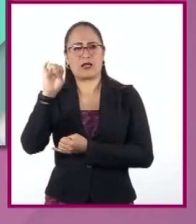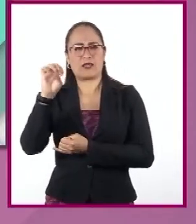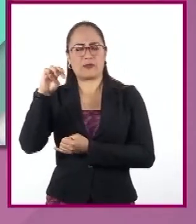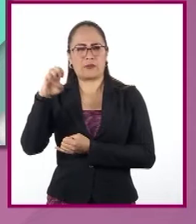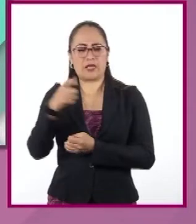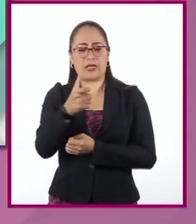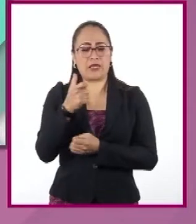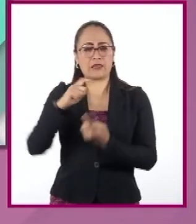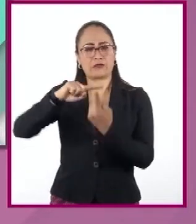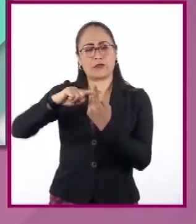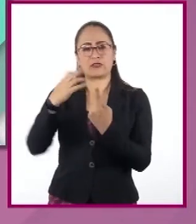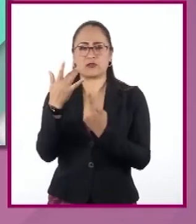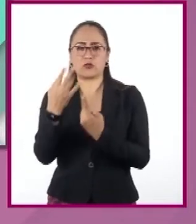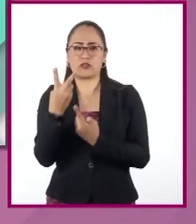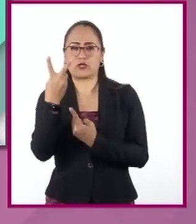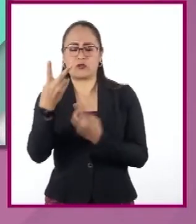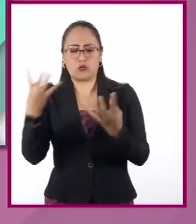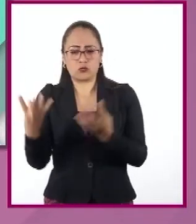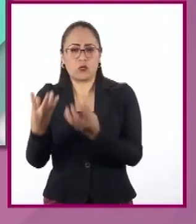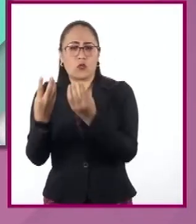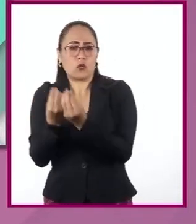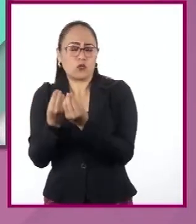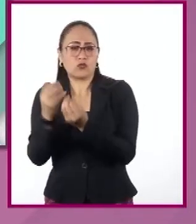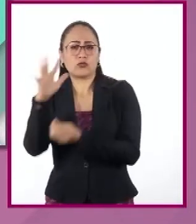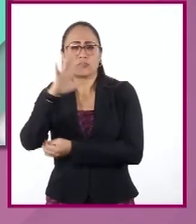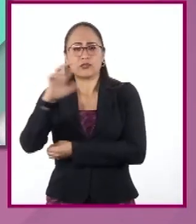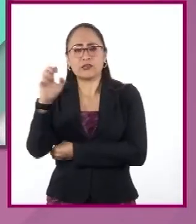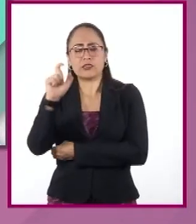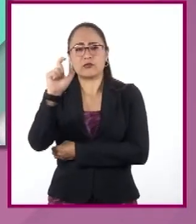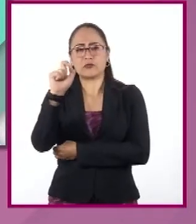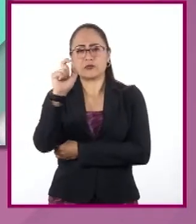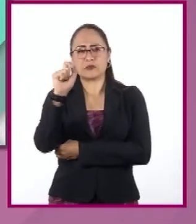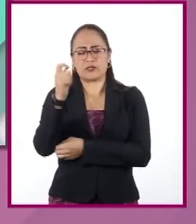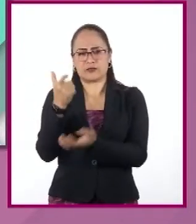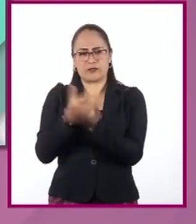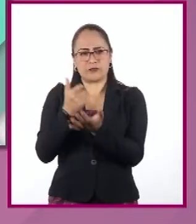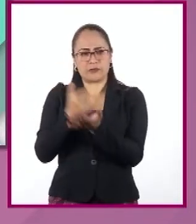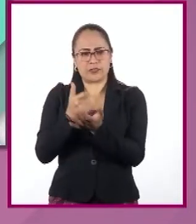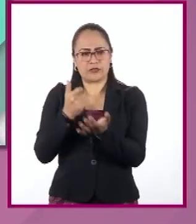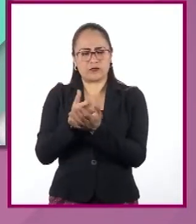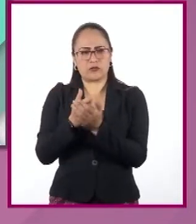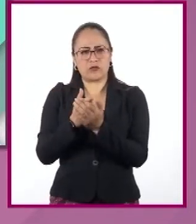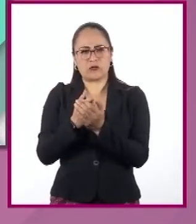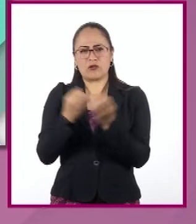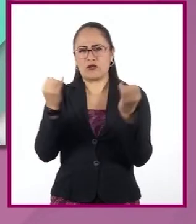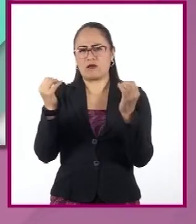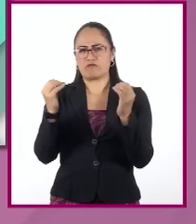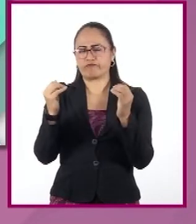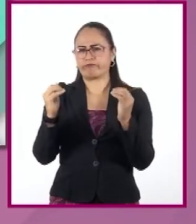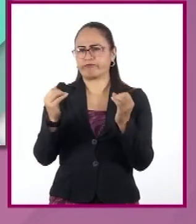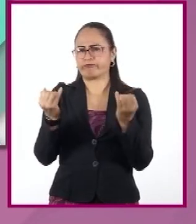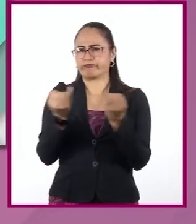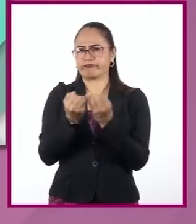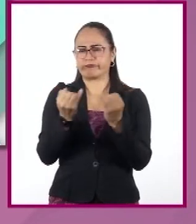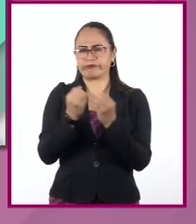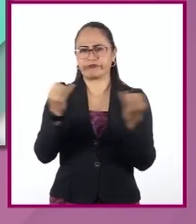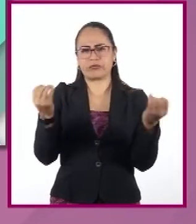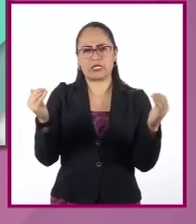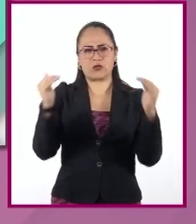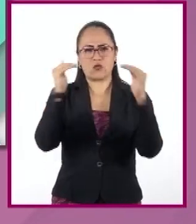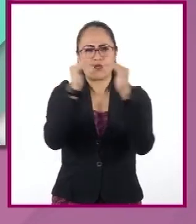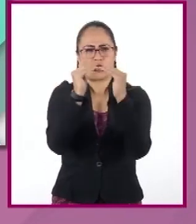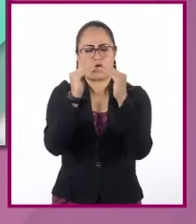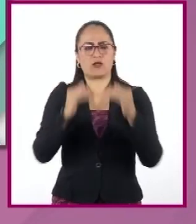si juntos suman un total de 520 pesos, entonces esta igualdad se representa mediante la siguiente